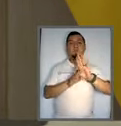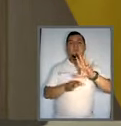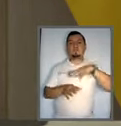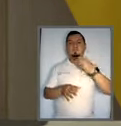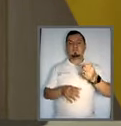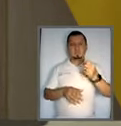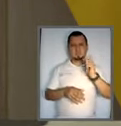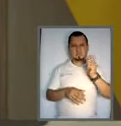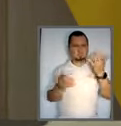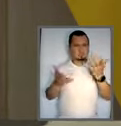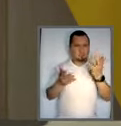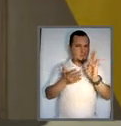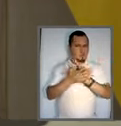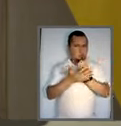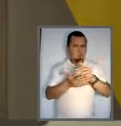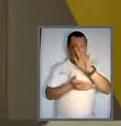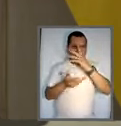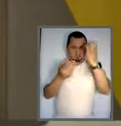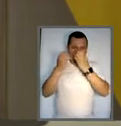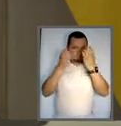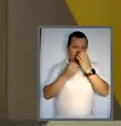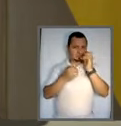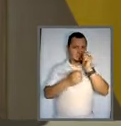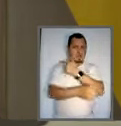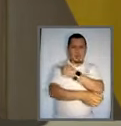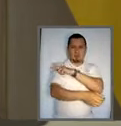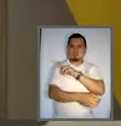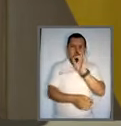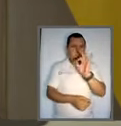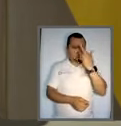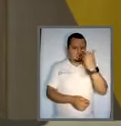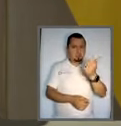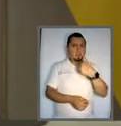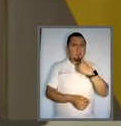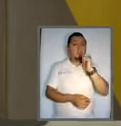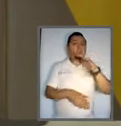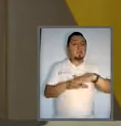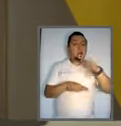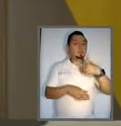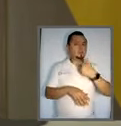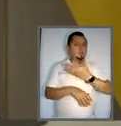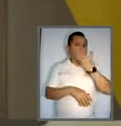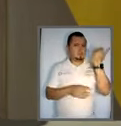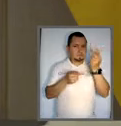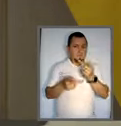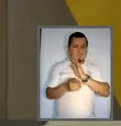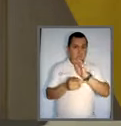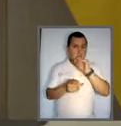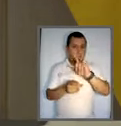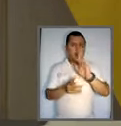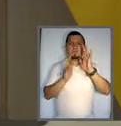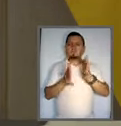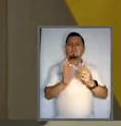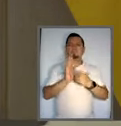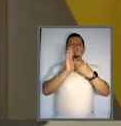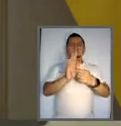comunicación en los términos que fue aprobada la reforma para la creación de la Guardia Nacional. No tengo más información. En Jalisco lo que puedo decir es presentamos